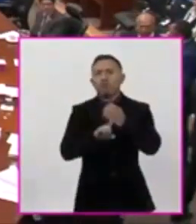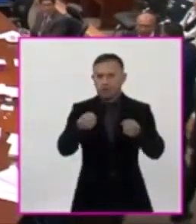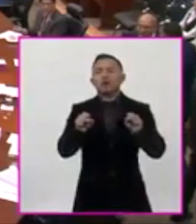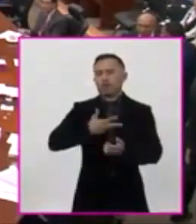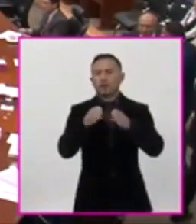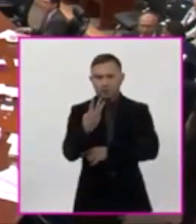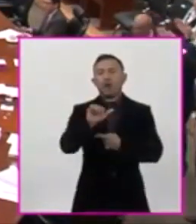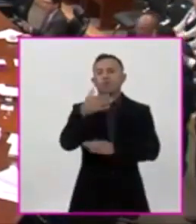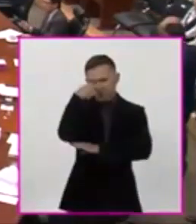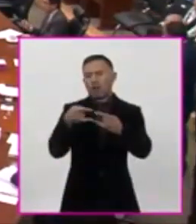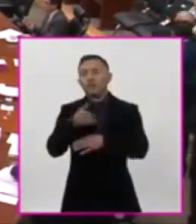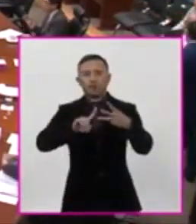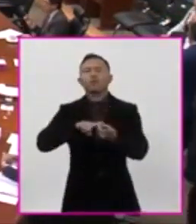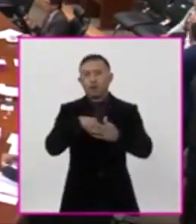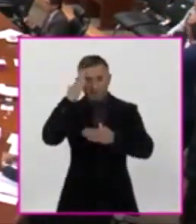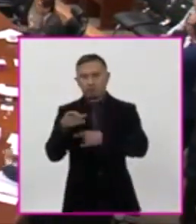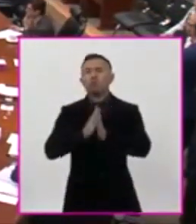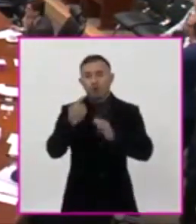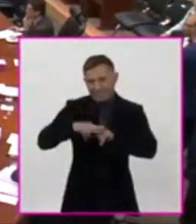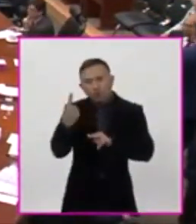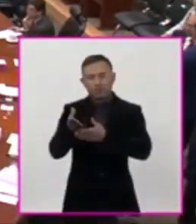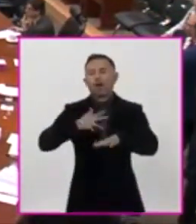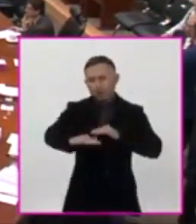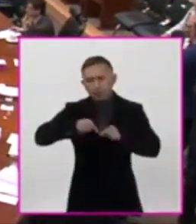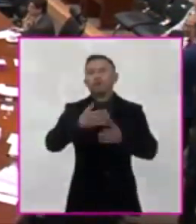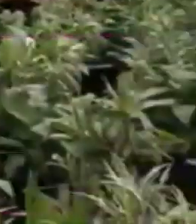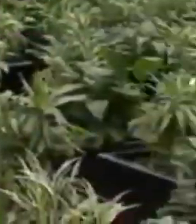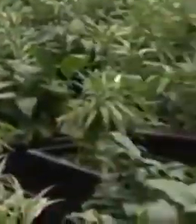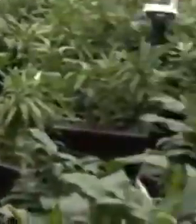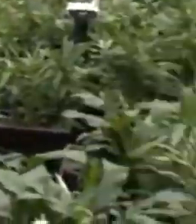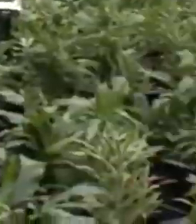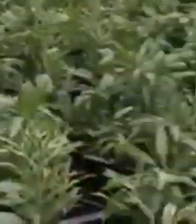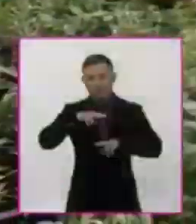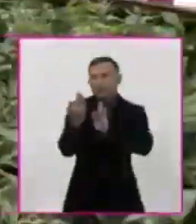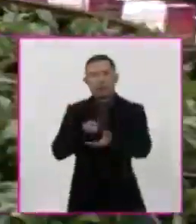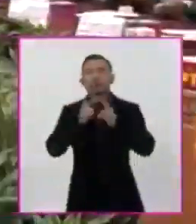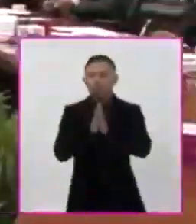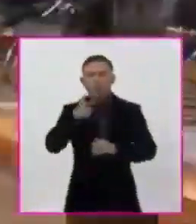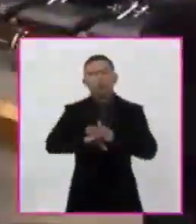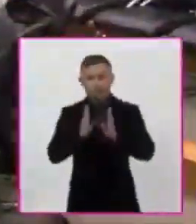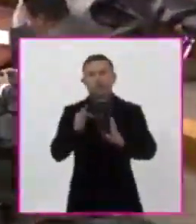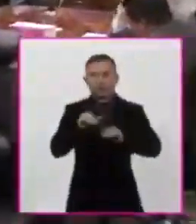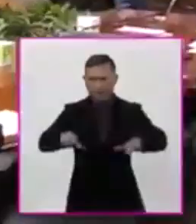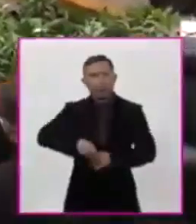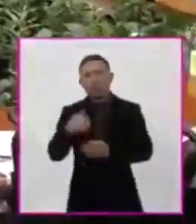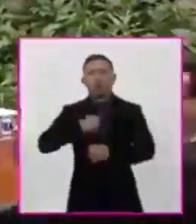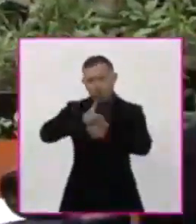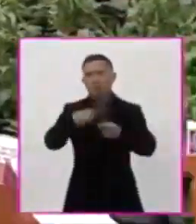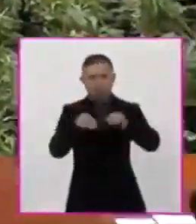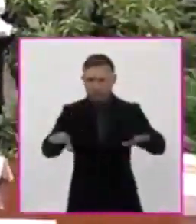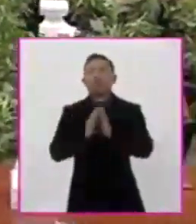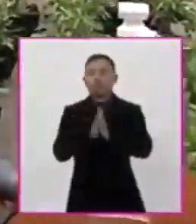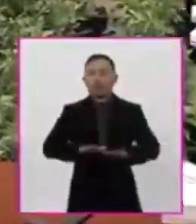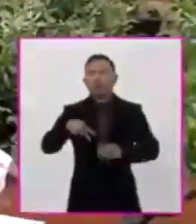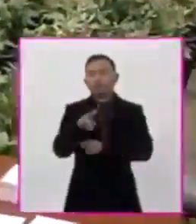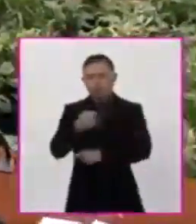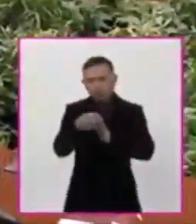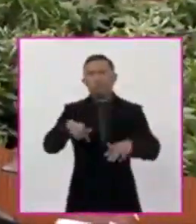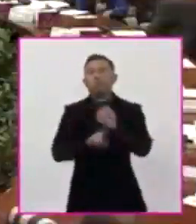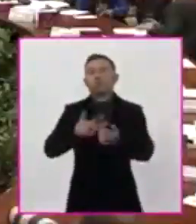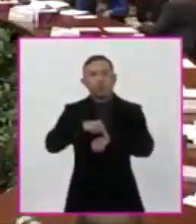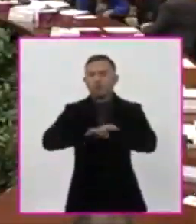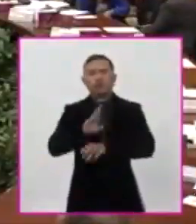en el instituto es un tema que analizó el propio órgano interno de control. Por ejemplo, observa